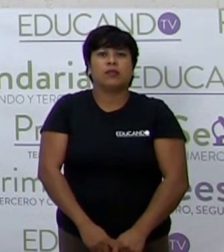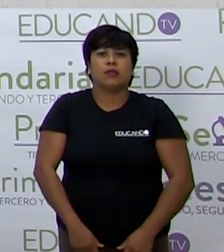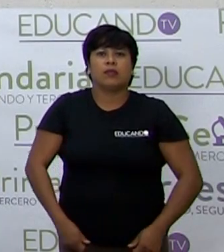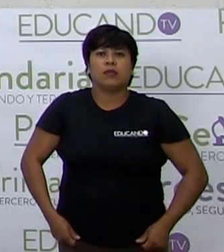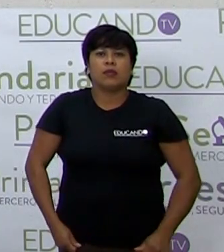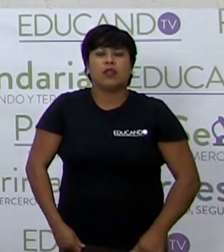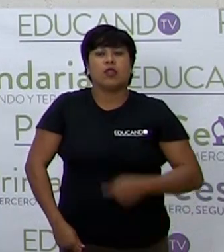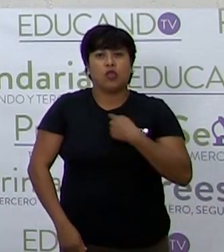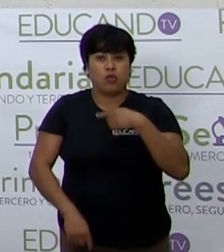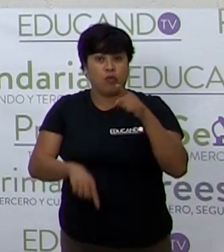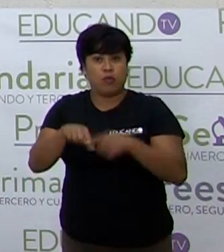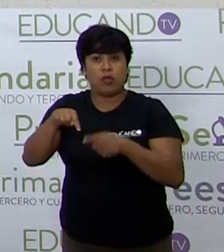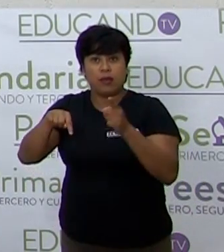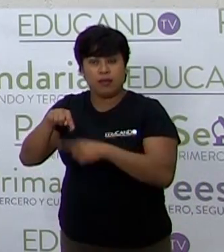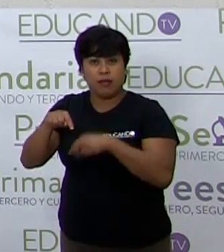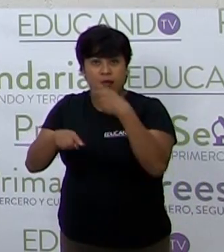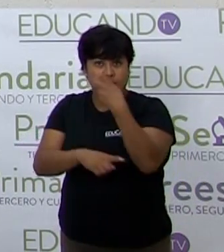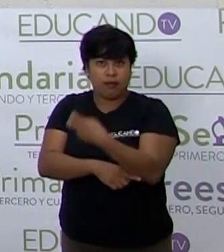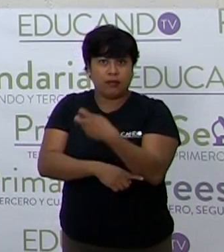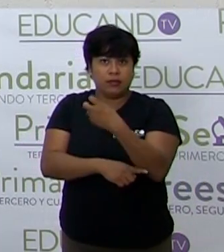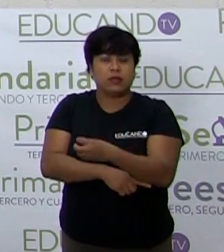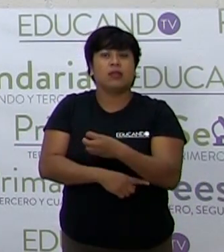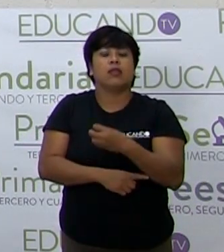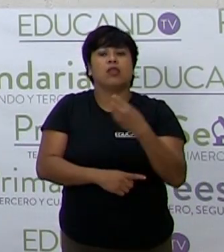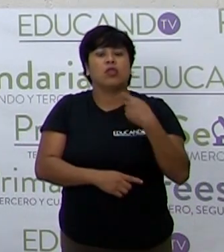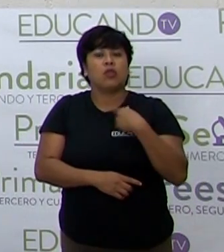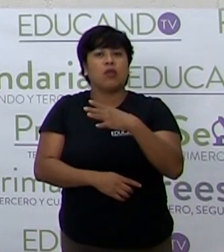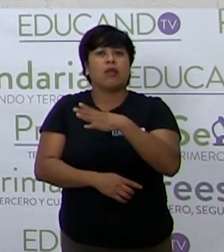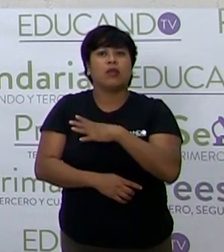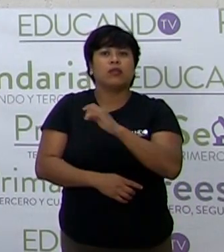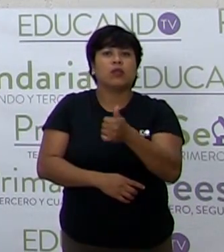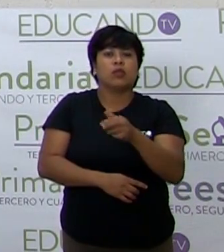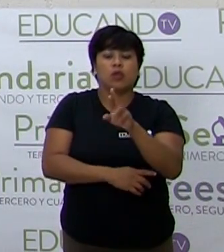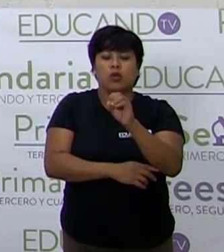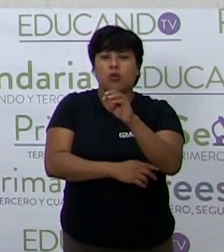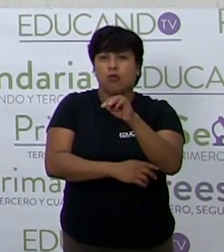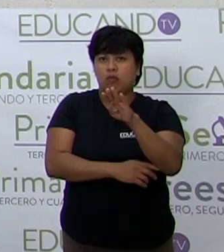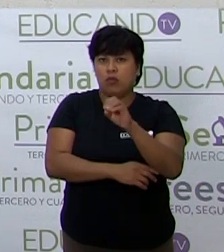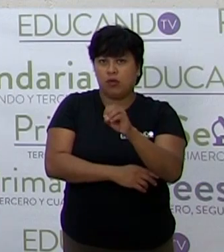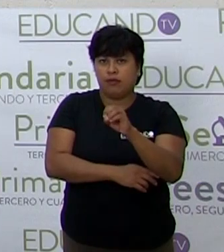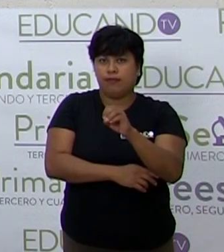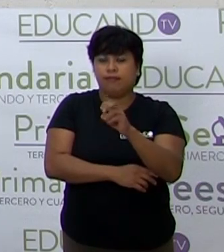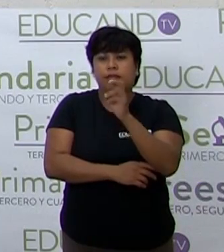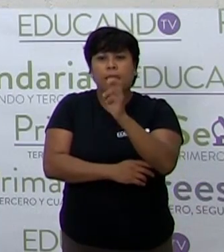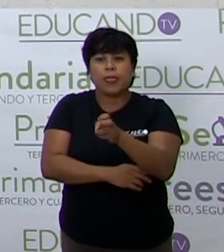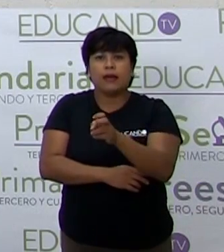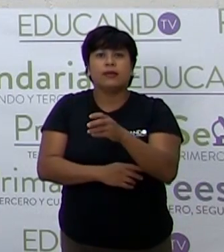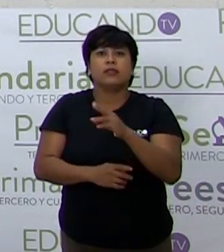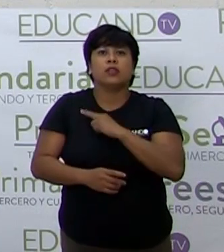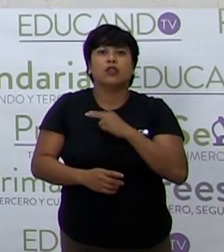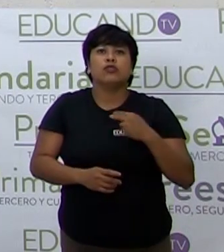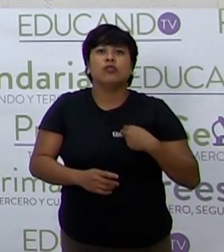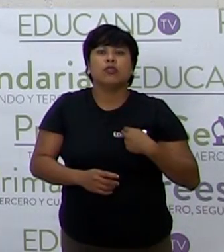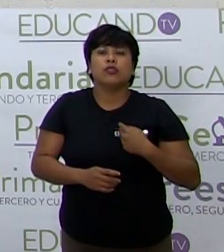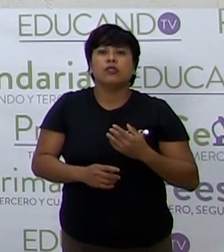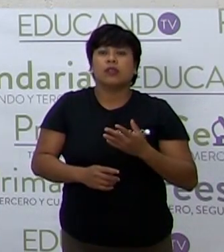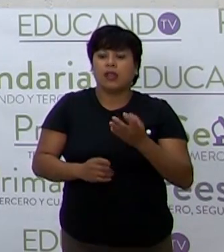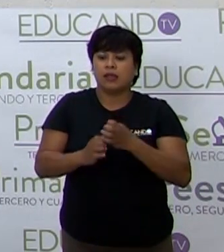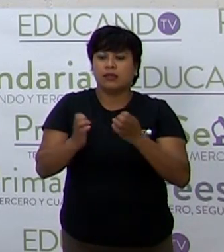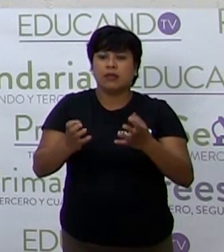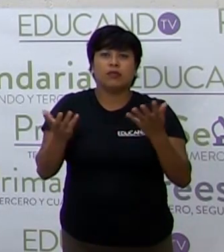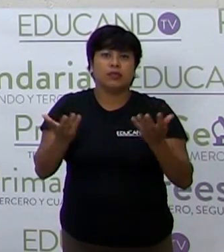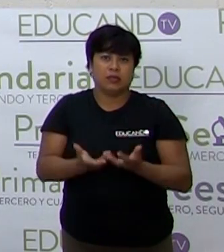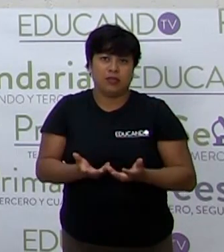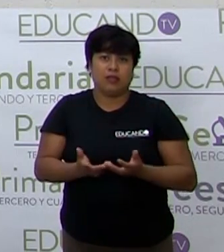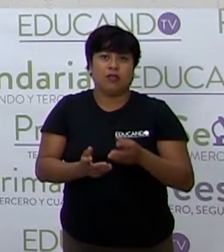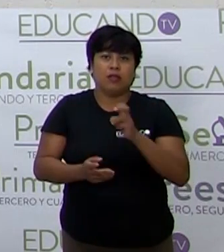Voy a quitar esto también acá, y aquí estoy formando otro rombo, que es el que estaba encima. Lo voy a bajar un